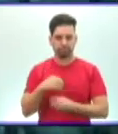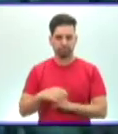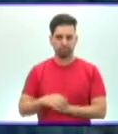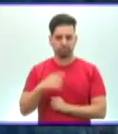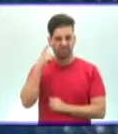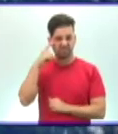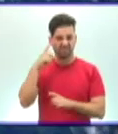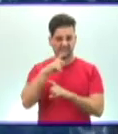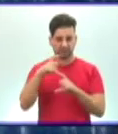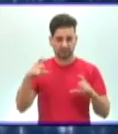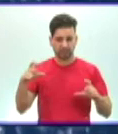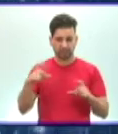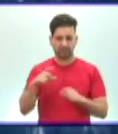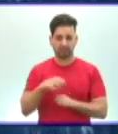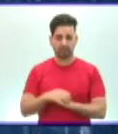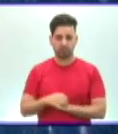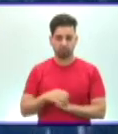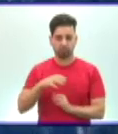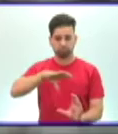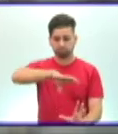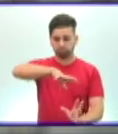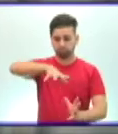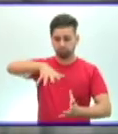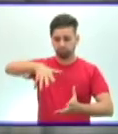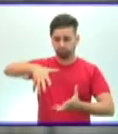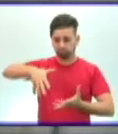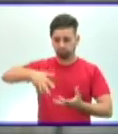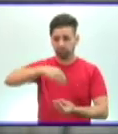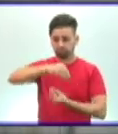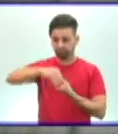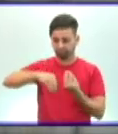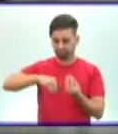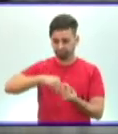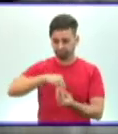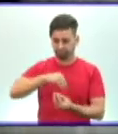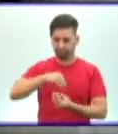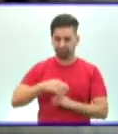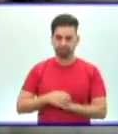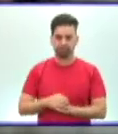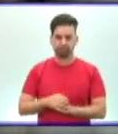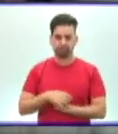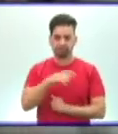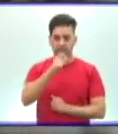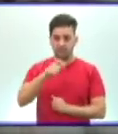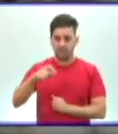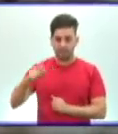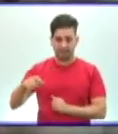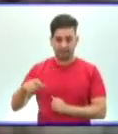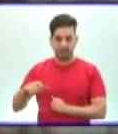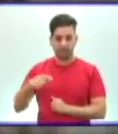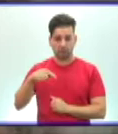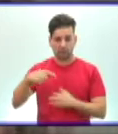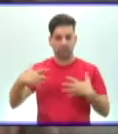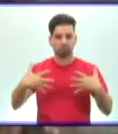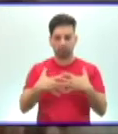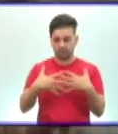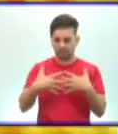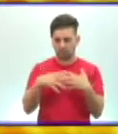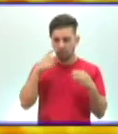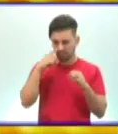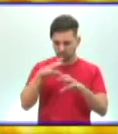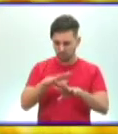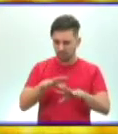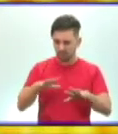con cambiar el mundo tal y como lo conocemos. Los seres humanos hemos tenido una relación amor-odio con la naturaleza desde el principio de los tiempos.